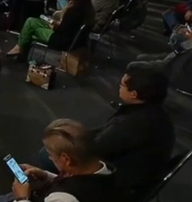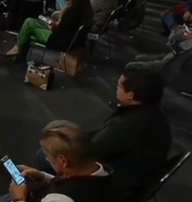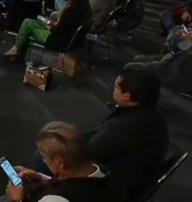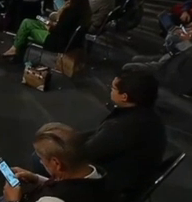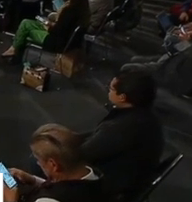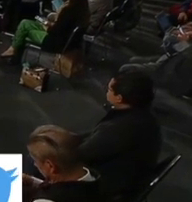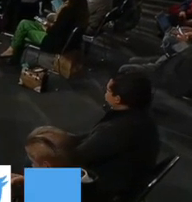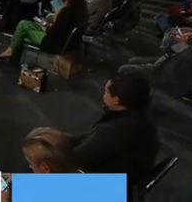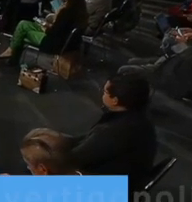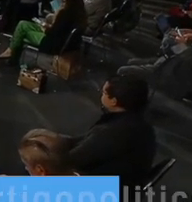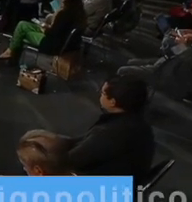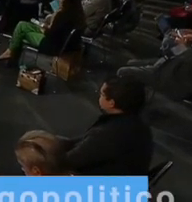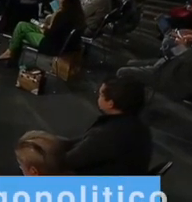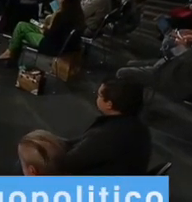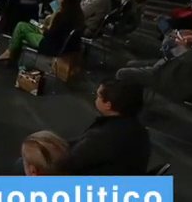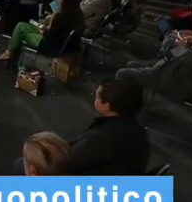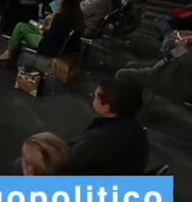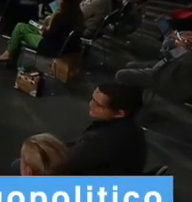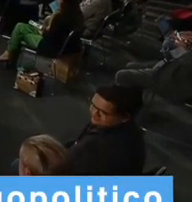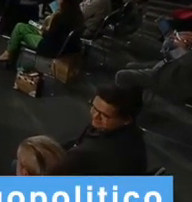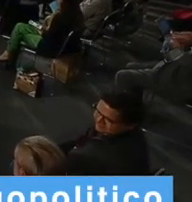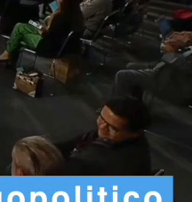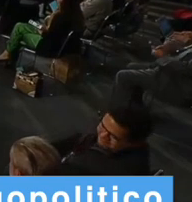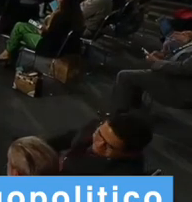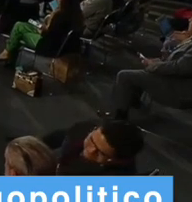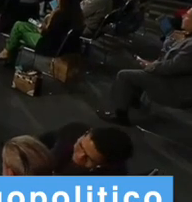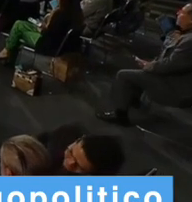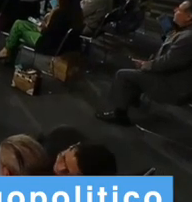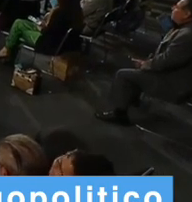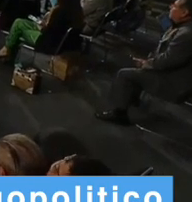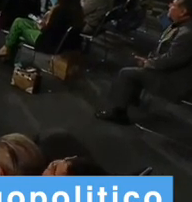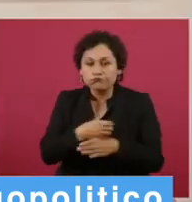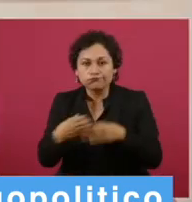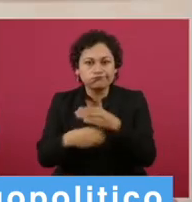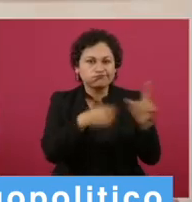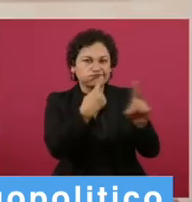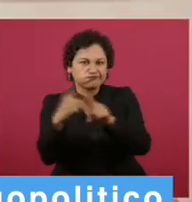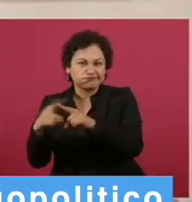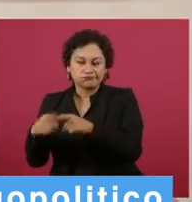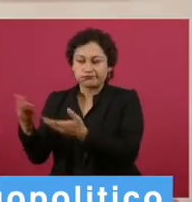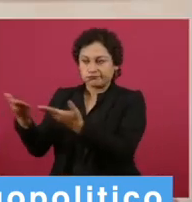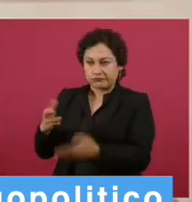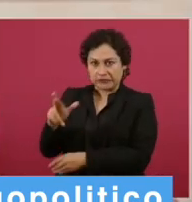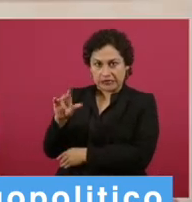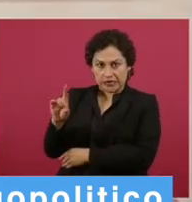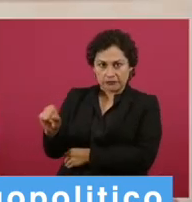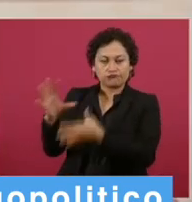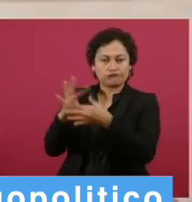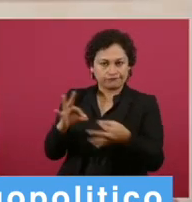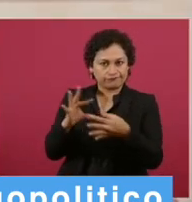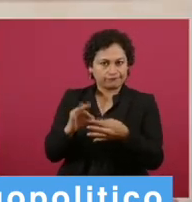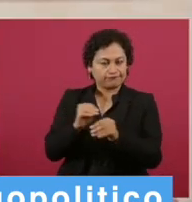El presidente López Obrador felicita a la delegación mexicana de deportistas que participaron en los Juegos Centroamericanos y del Caribe San